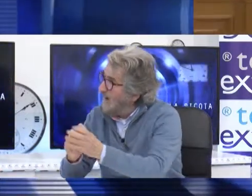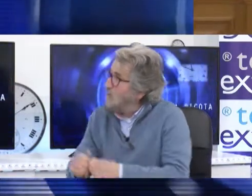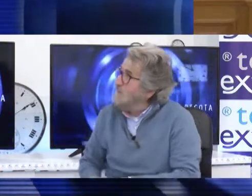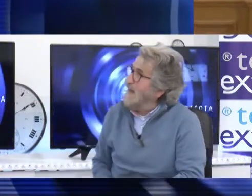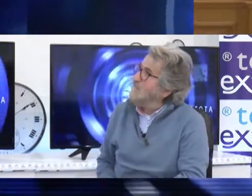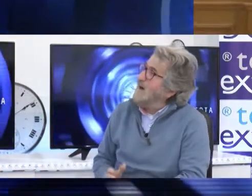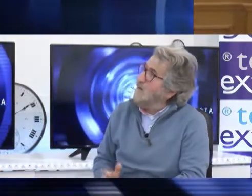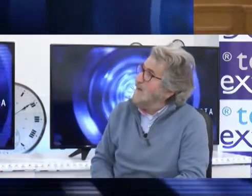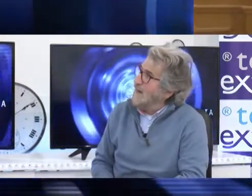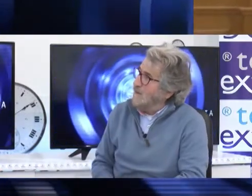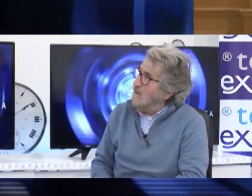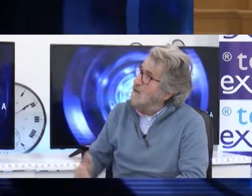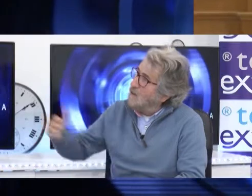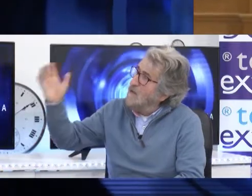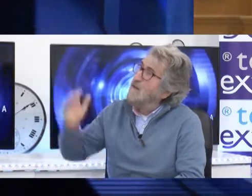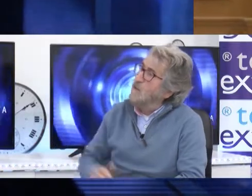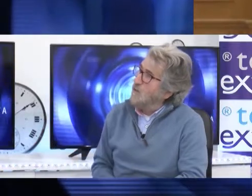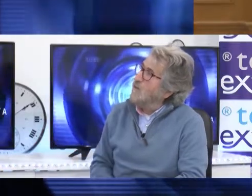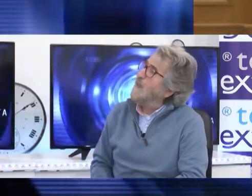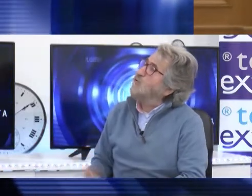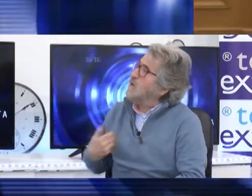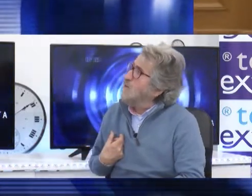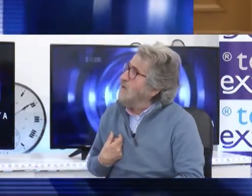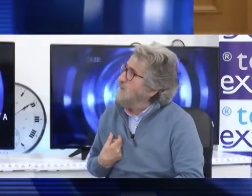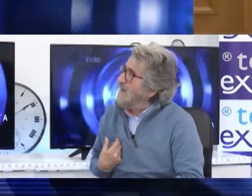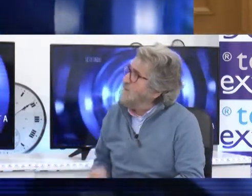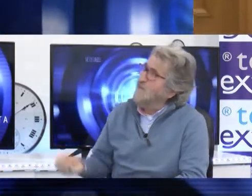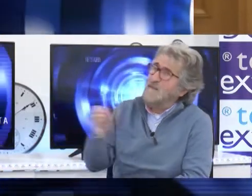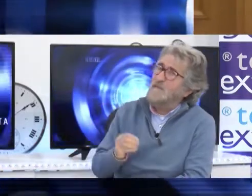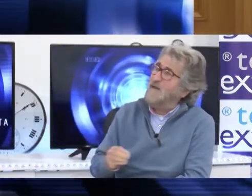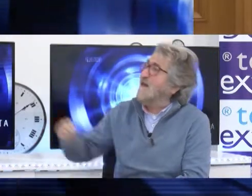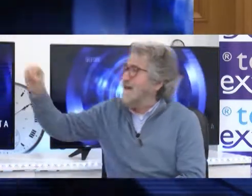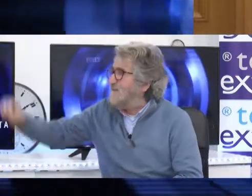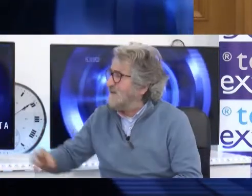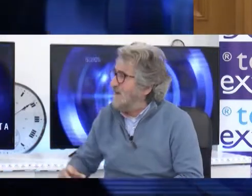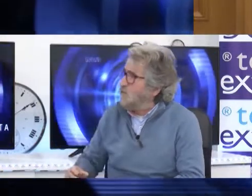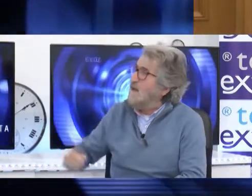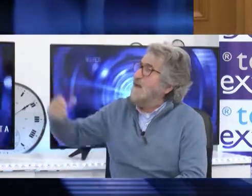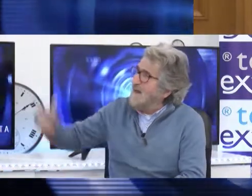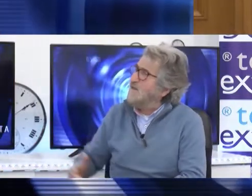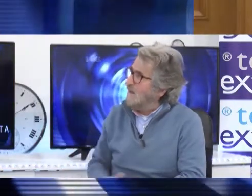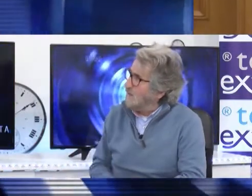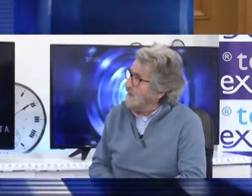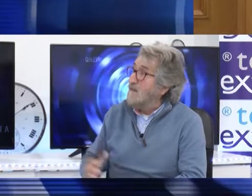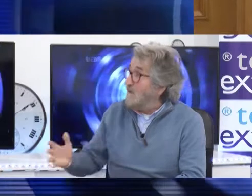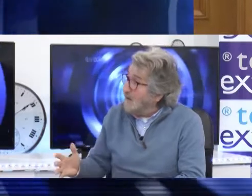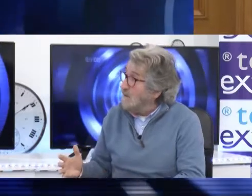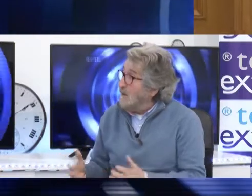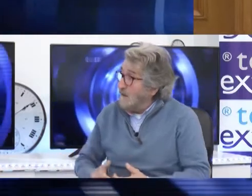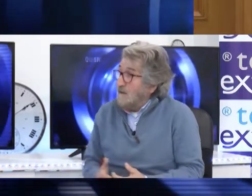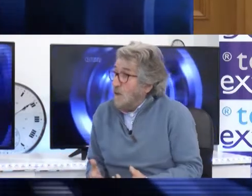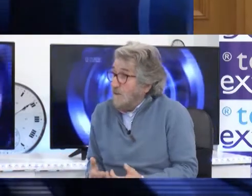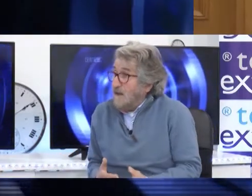aplaudió a Franco en el paralelo, o luego consiguió una Olimpiada por encima de Madrid, que tenía más derechos y más instalaciones. Pero